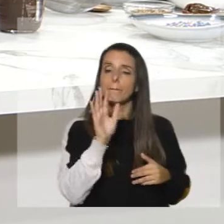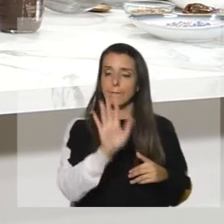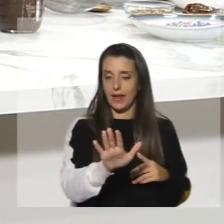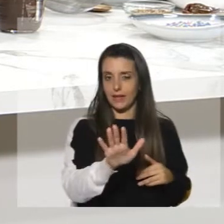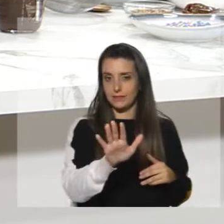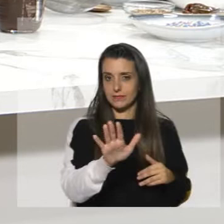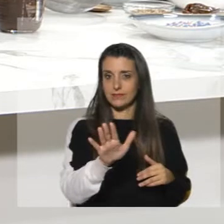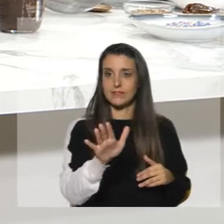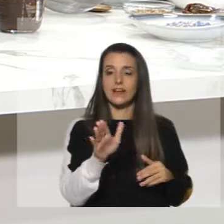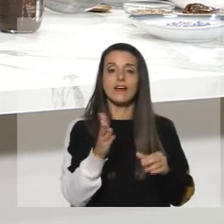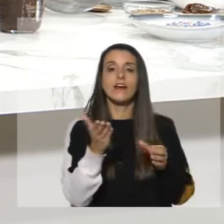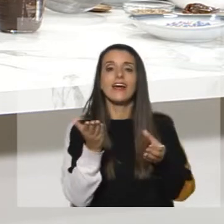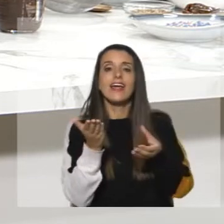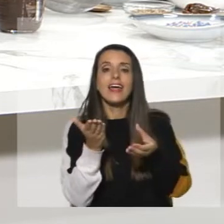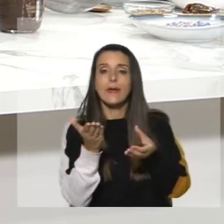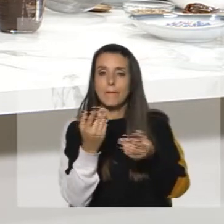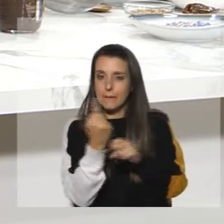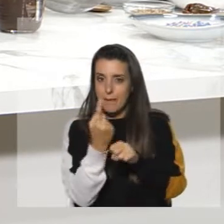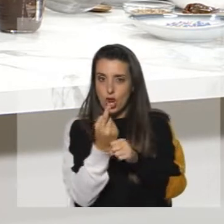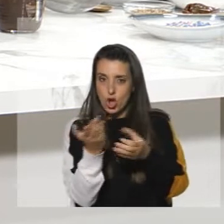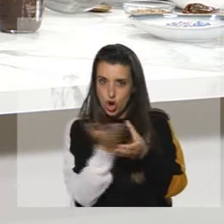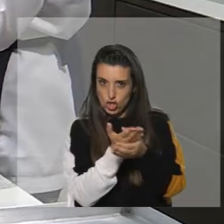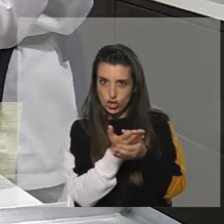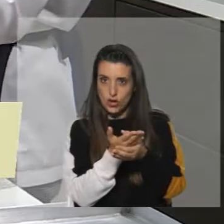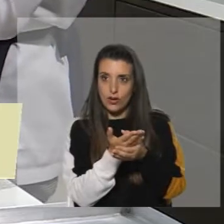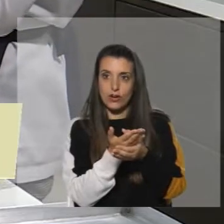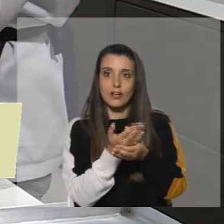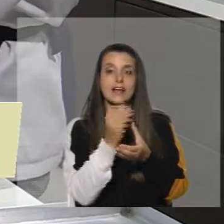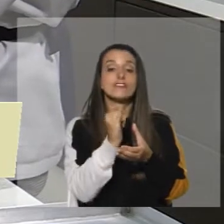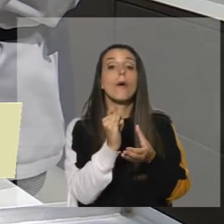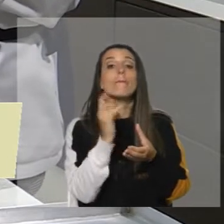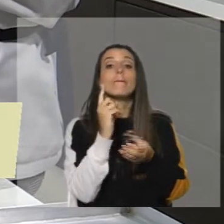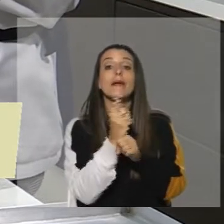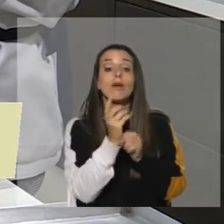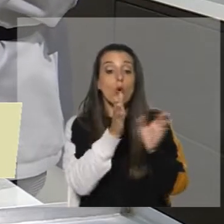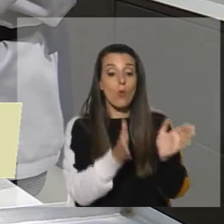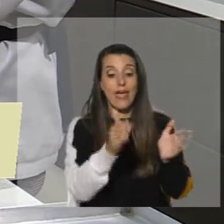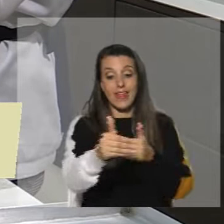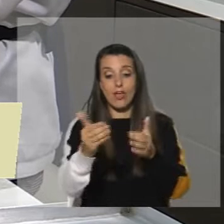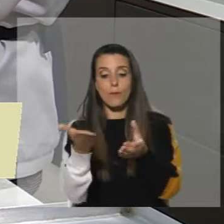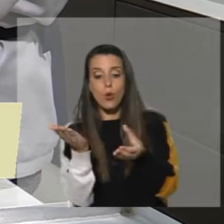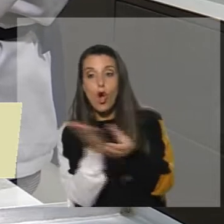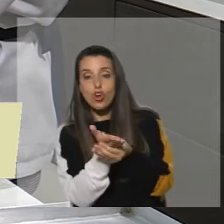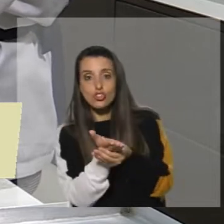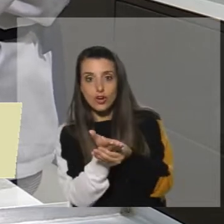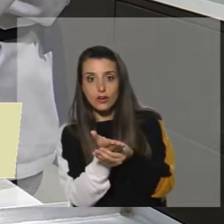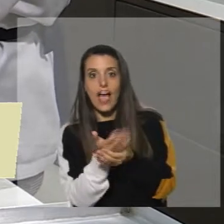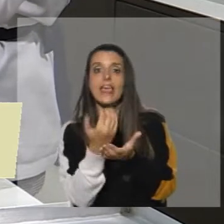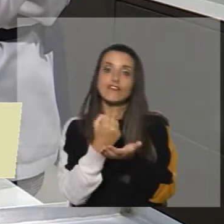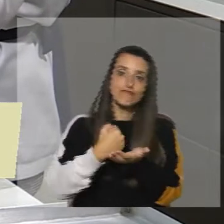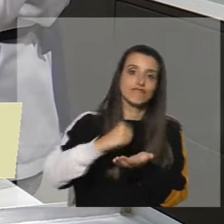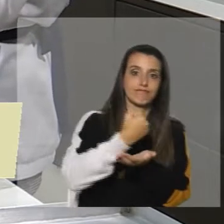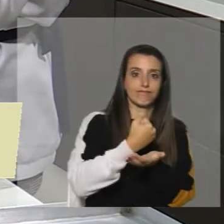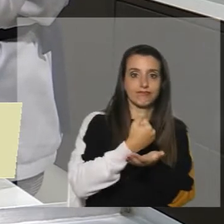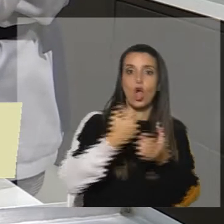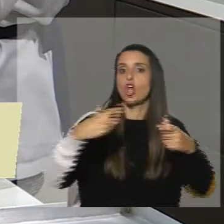parece importante. Lo relleno después de cortado los bloquecitos. Claro, yo corté primero Bien. Los bloques y después los abrí como si fueran Perfecto. Alfajores, como si fueran sanguchitos. No Bien. La